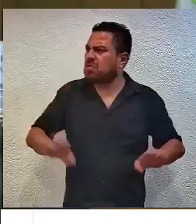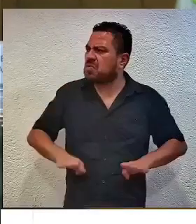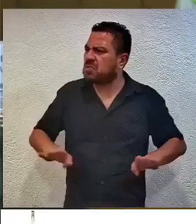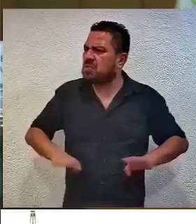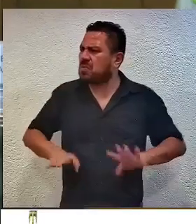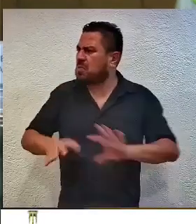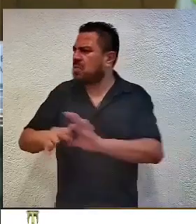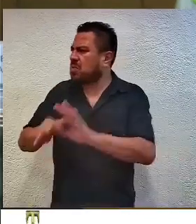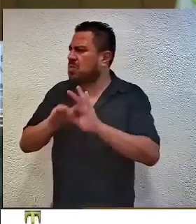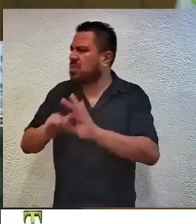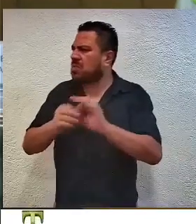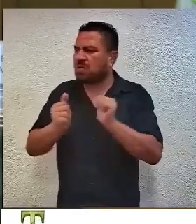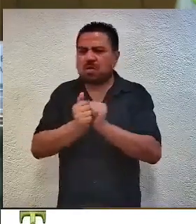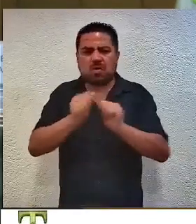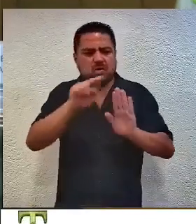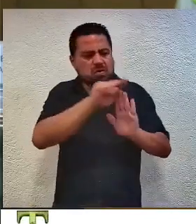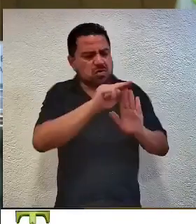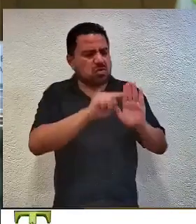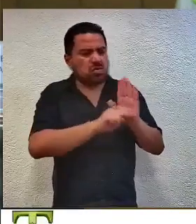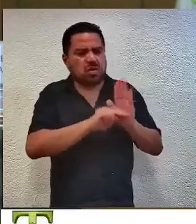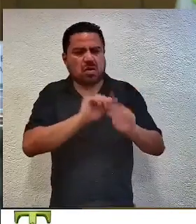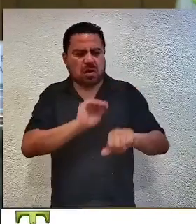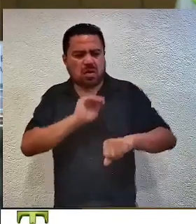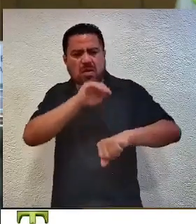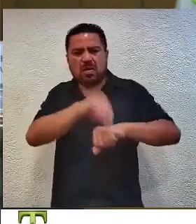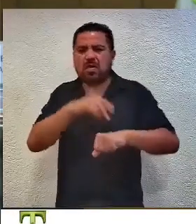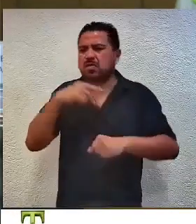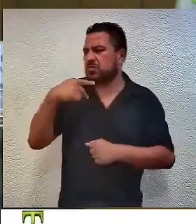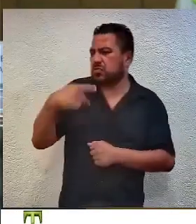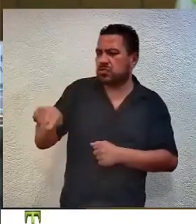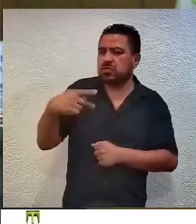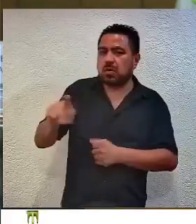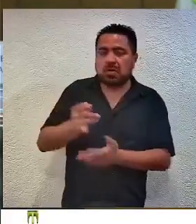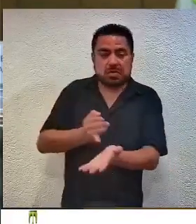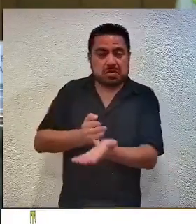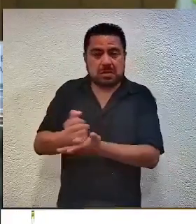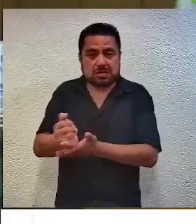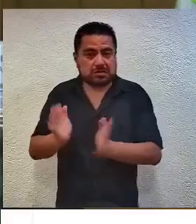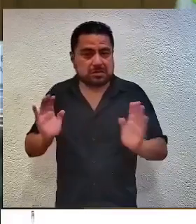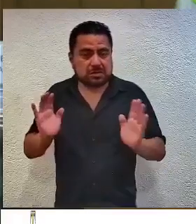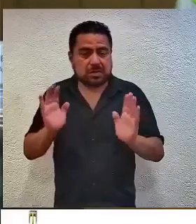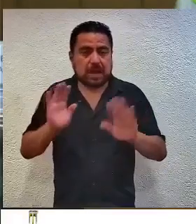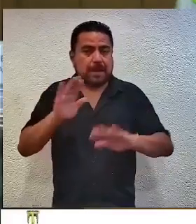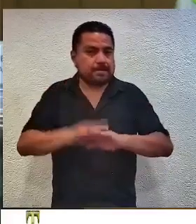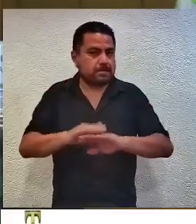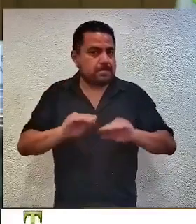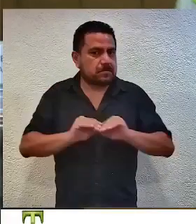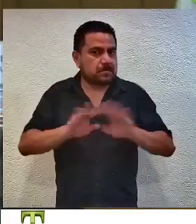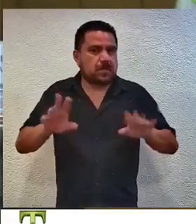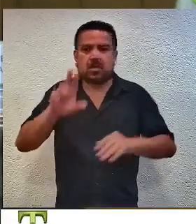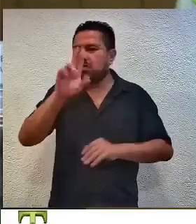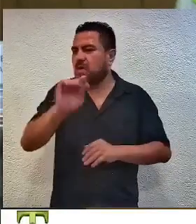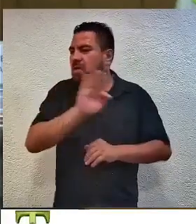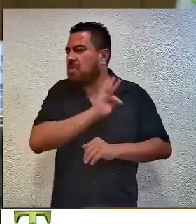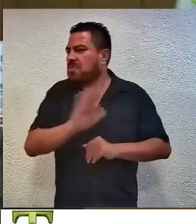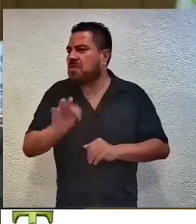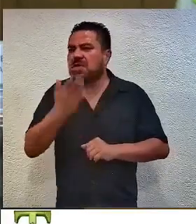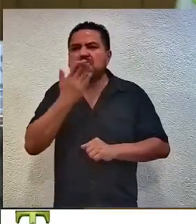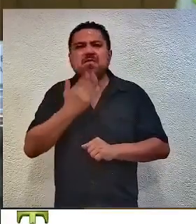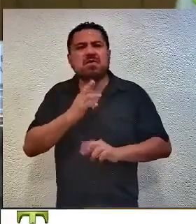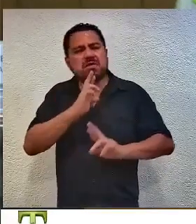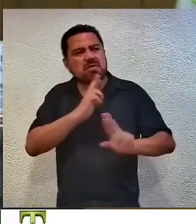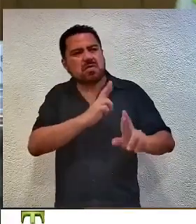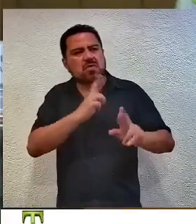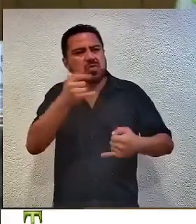hipótesis previstas en las normas que se fundaron en su decisión, es claro que no puede producir ningún efecto